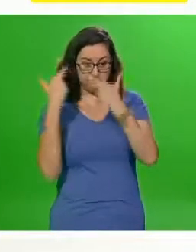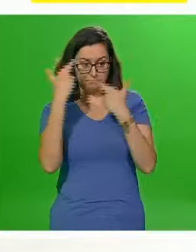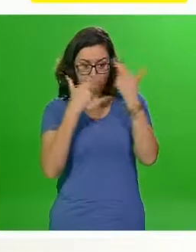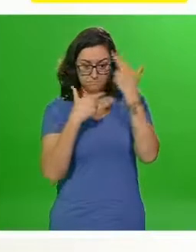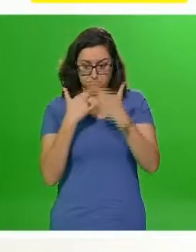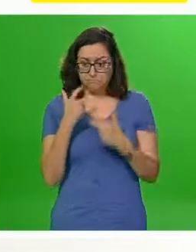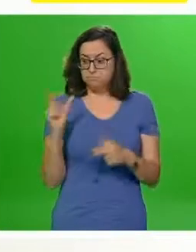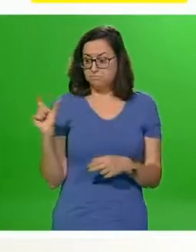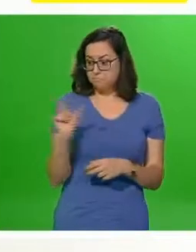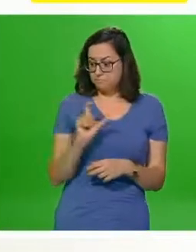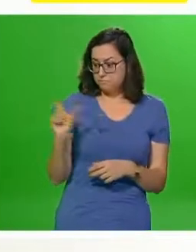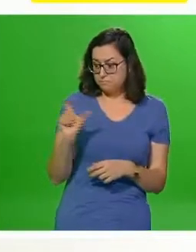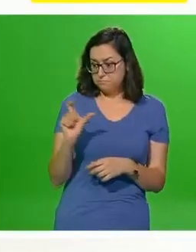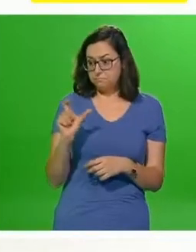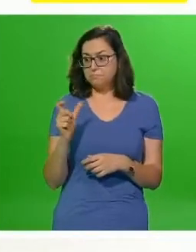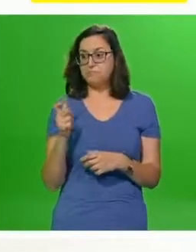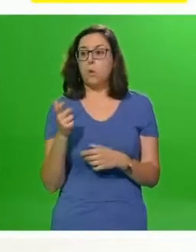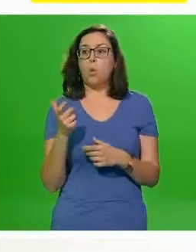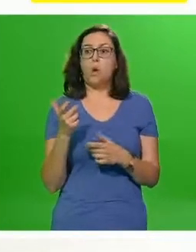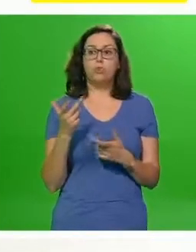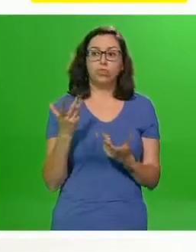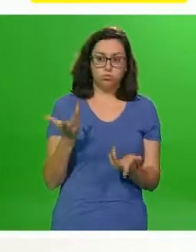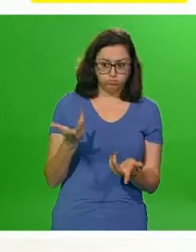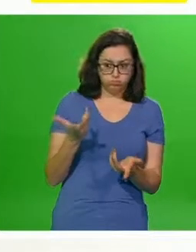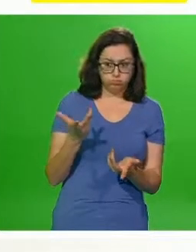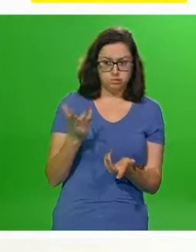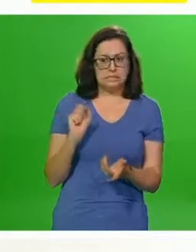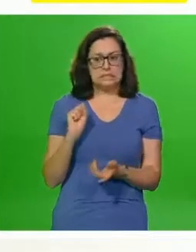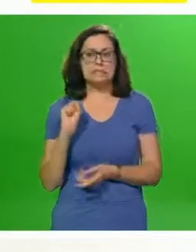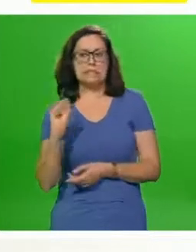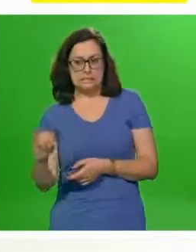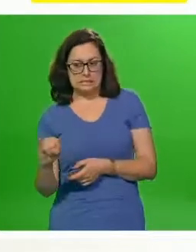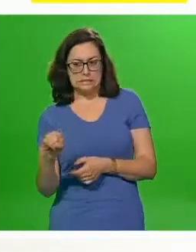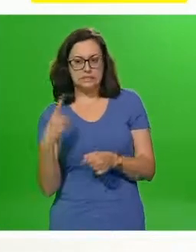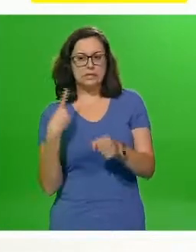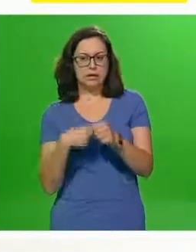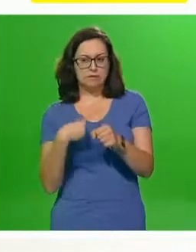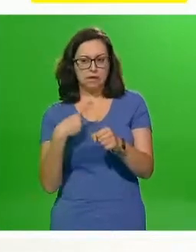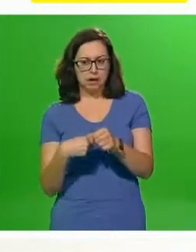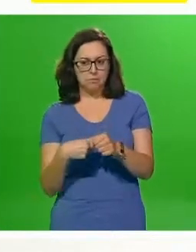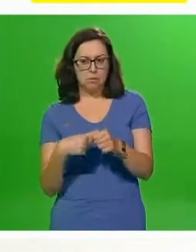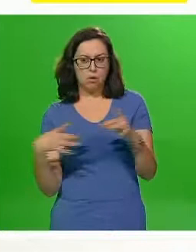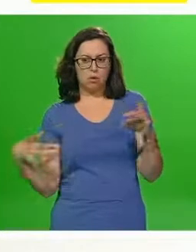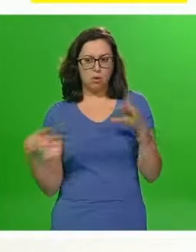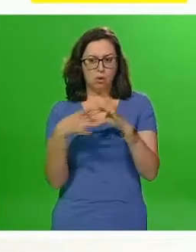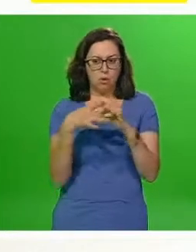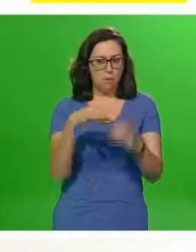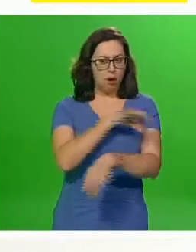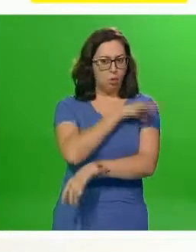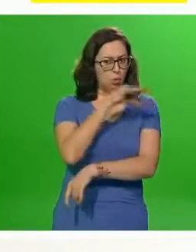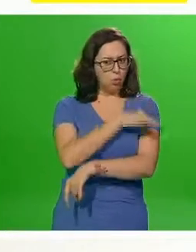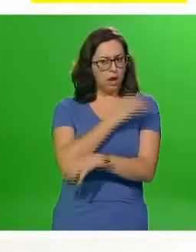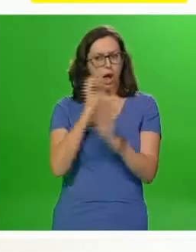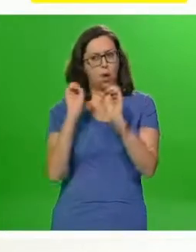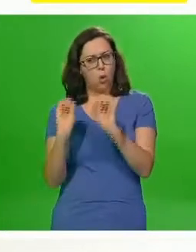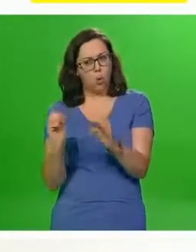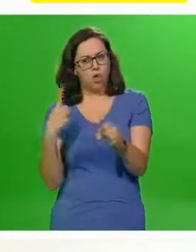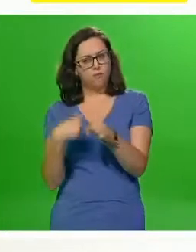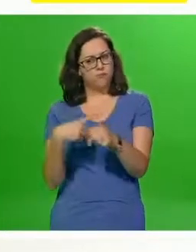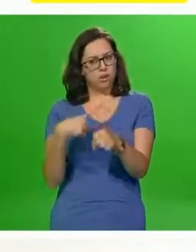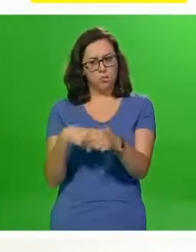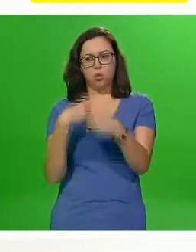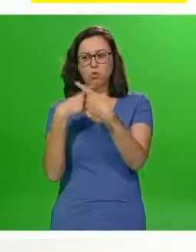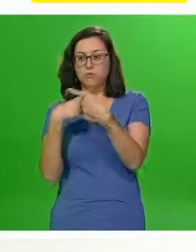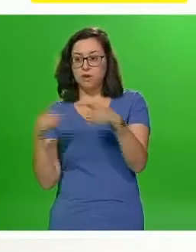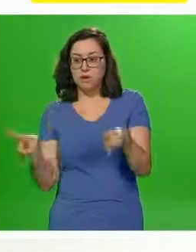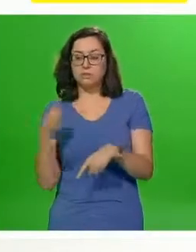considera que están o no asociados de manera causal con la vacunación. Actualmente se han estudiado, todas las semanas